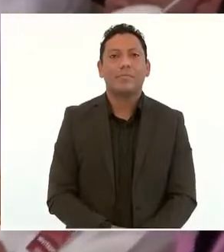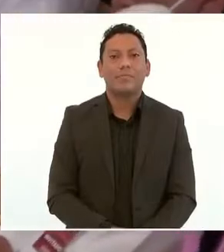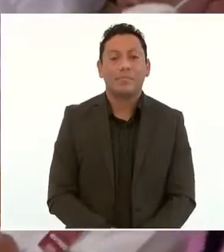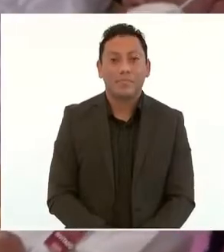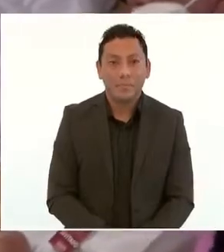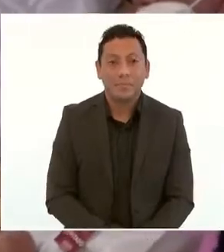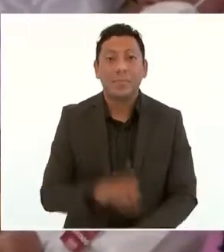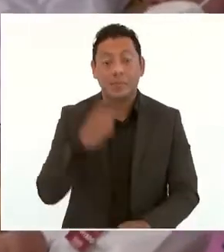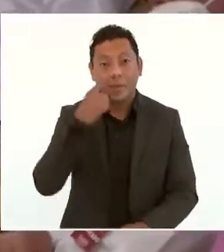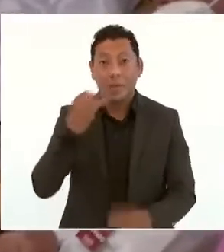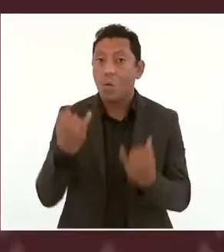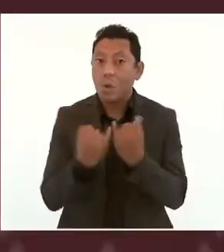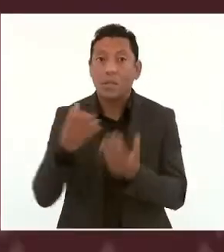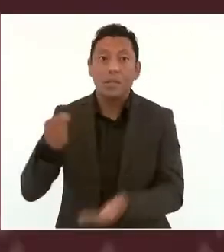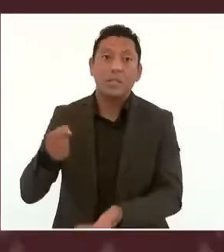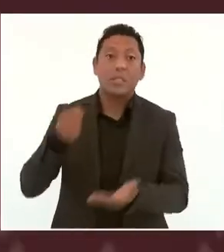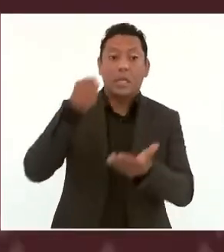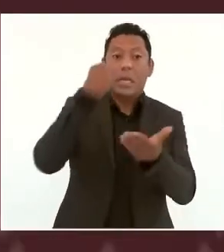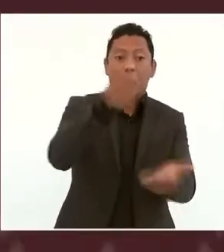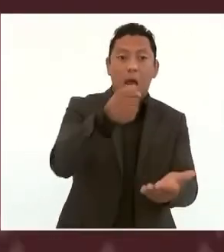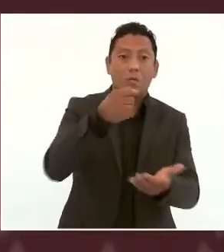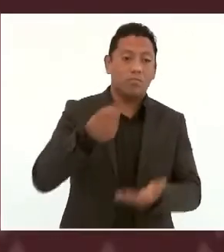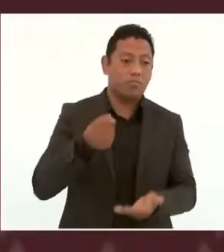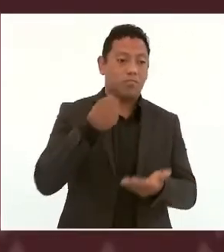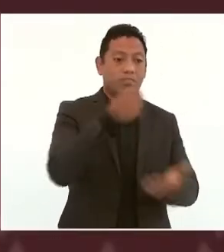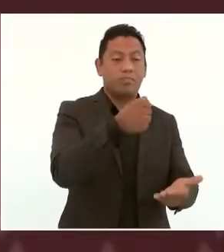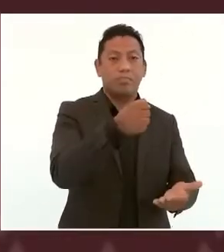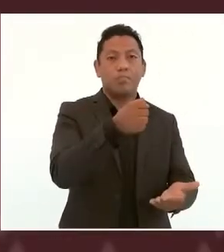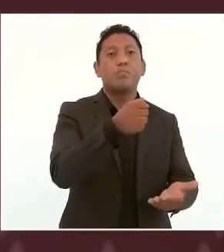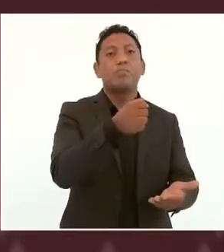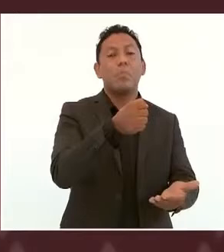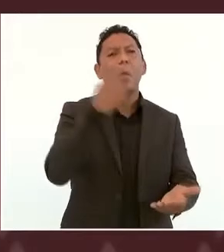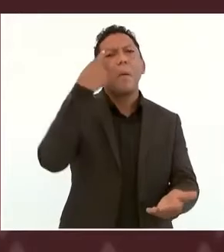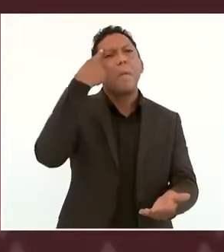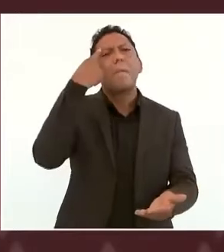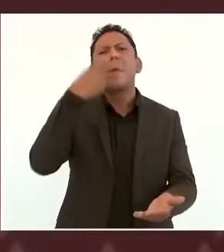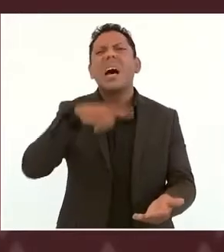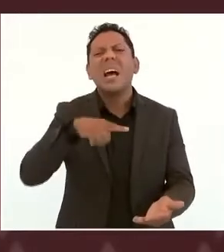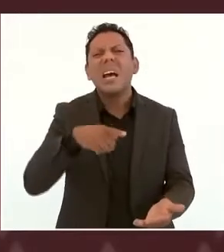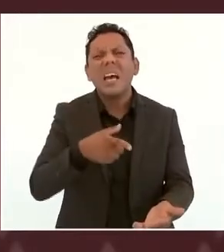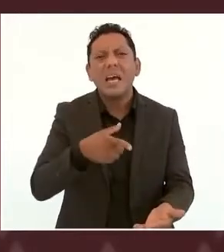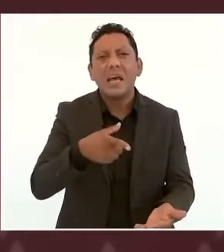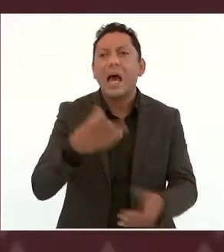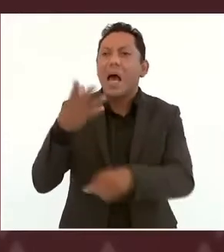Se ha entregado hasta ahora presupuesto para el mantenimiento de